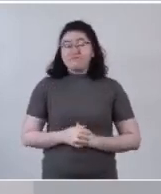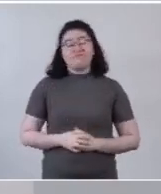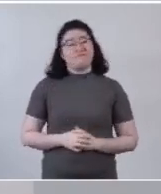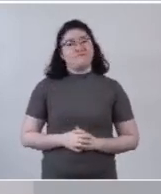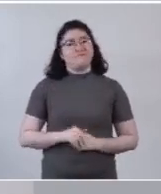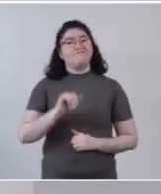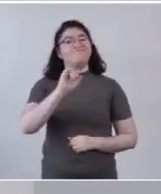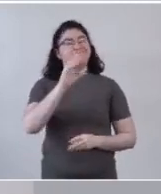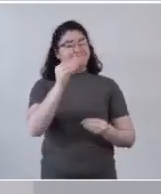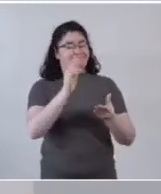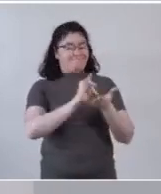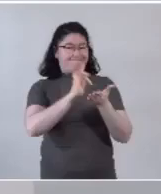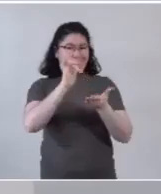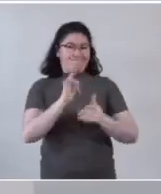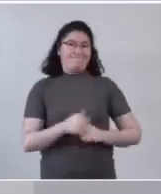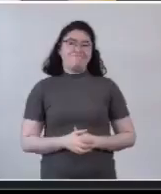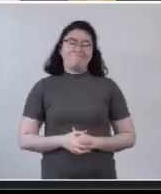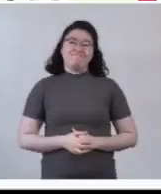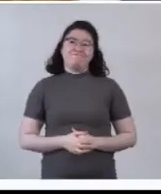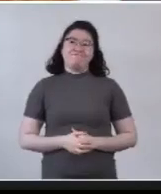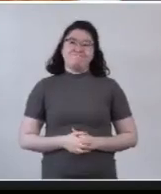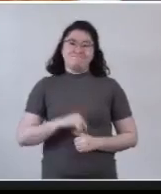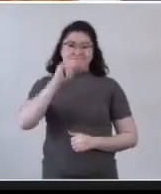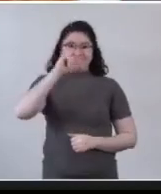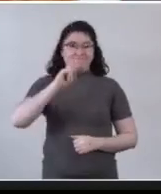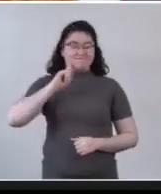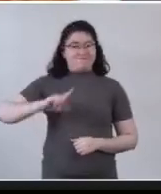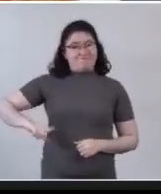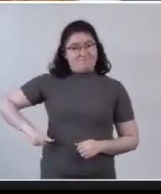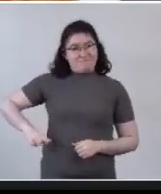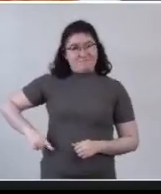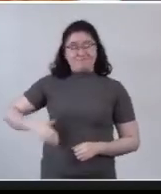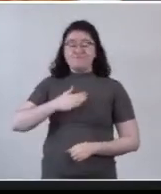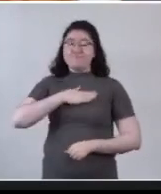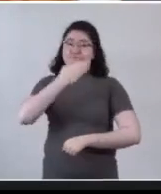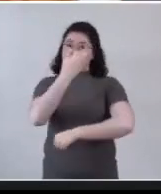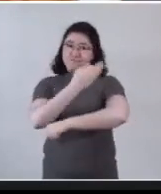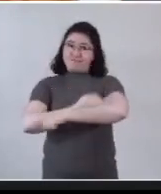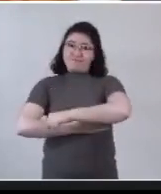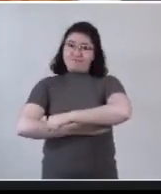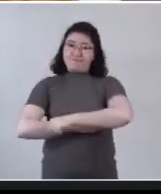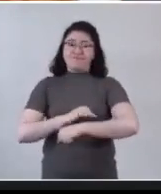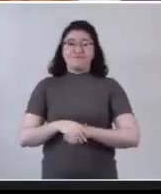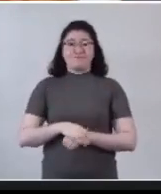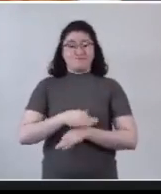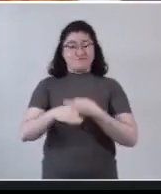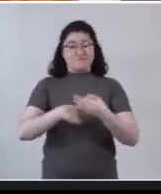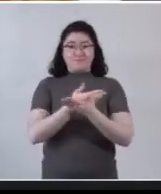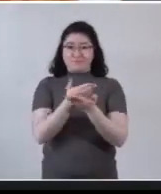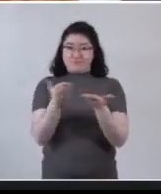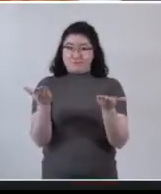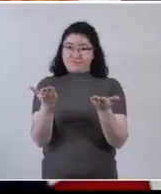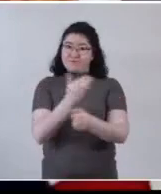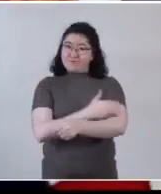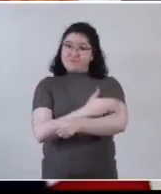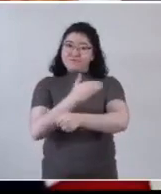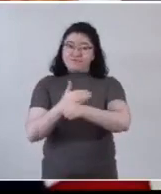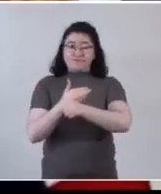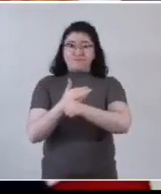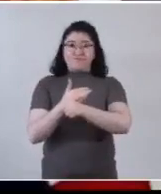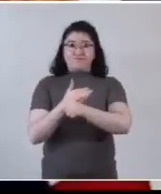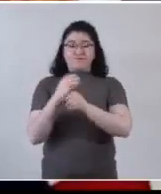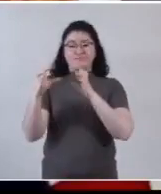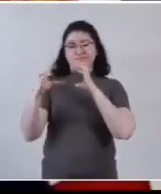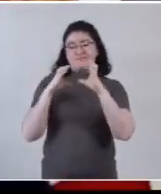Sí, muchas gracias, jefa de gobierno. Muy buenas tardes a todos los compañeros de los medios